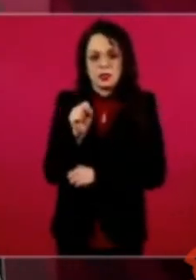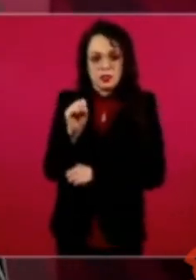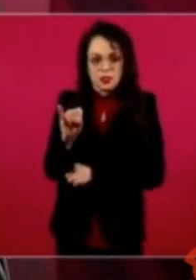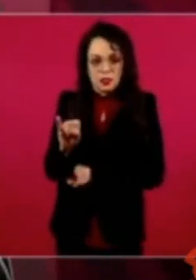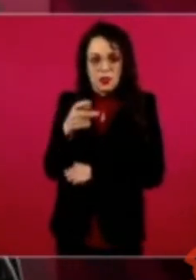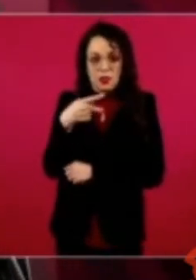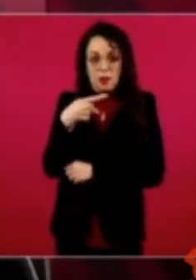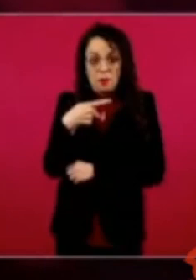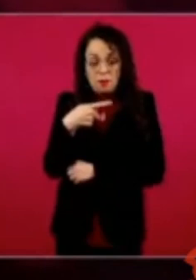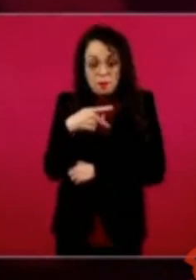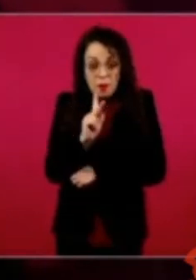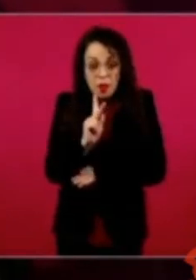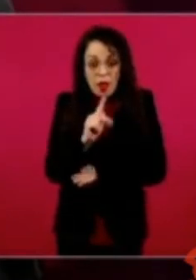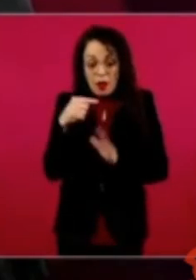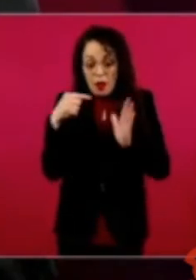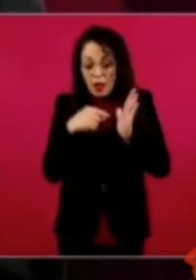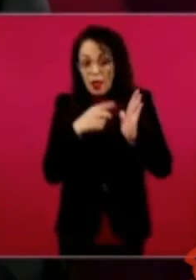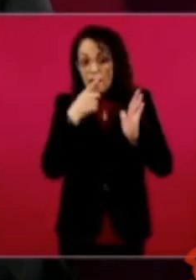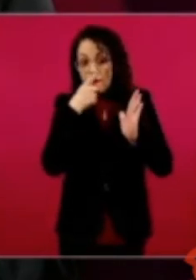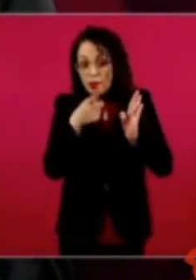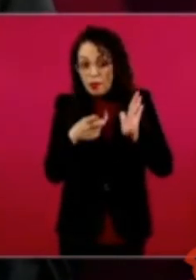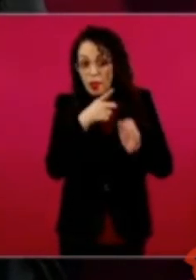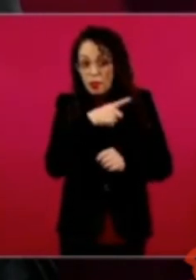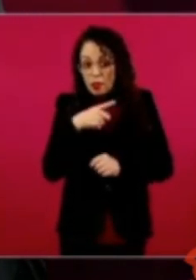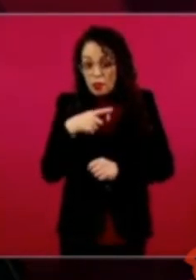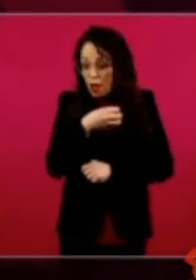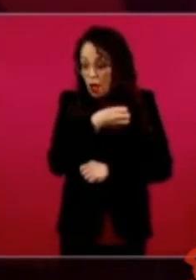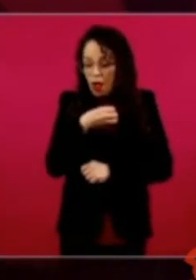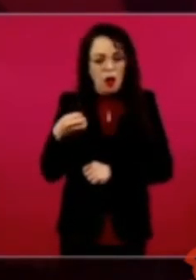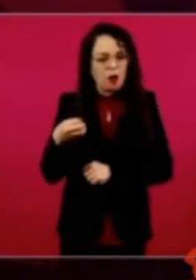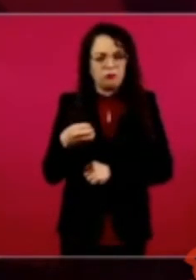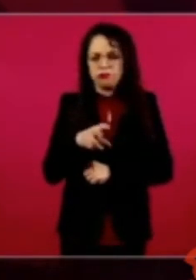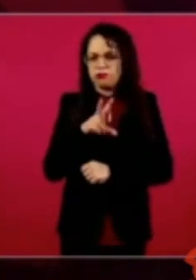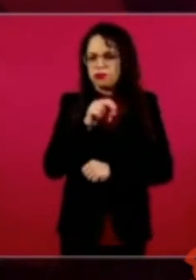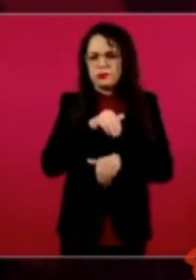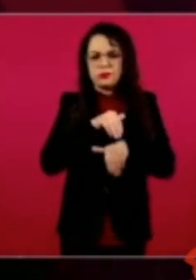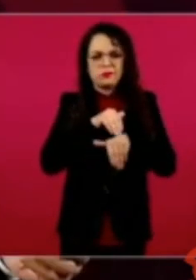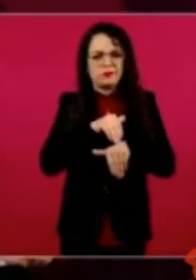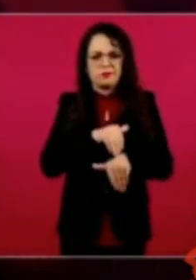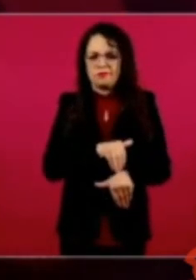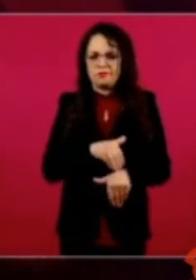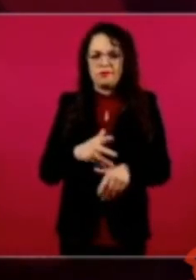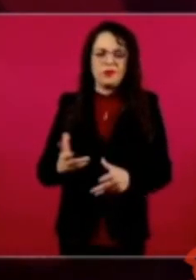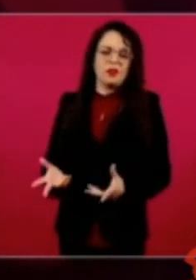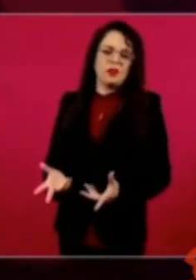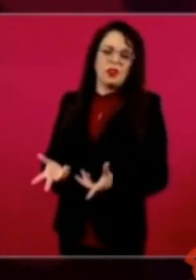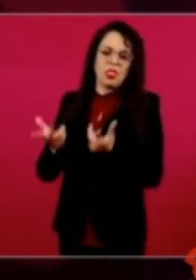Donde aparecen cosas sobre lo que realmente era,